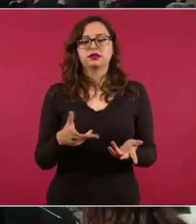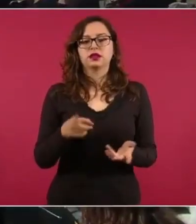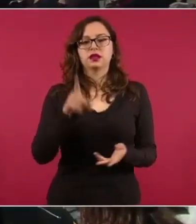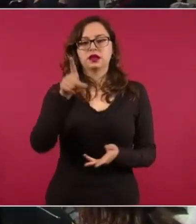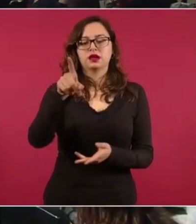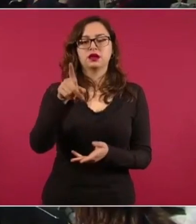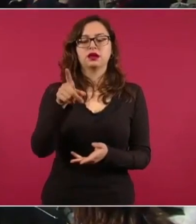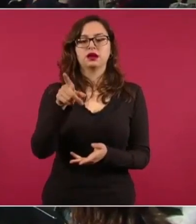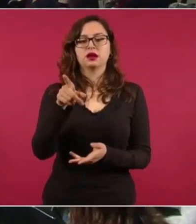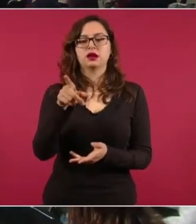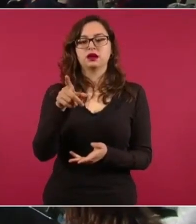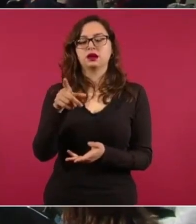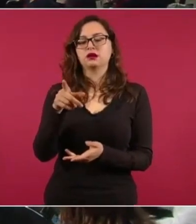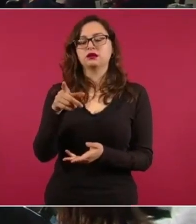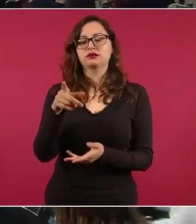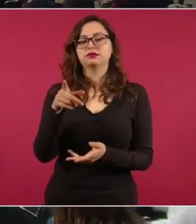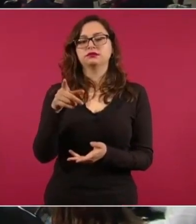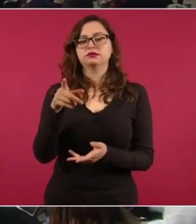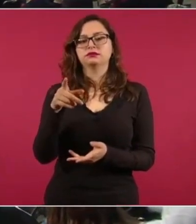de